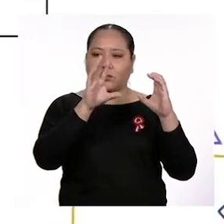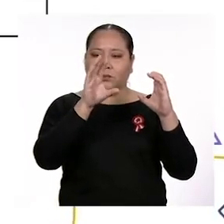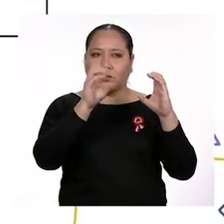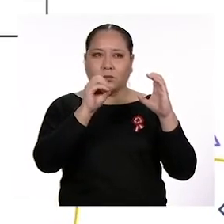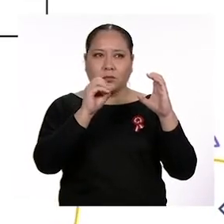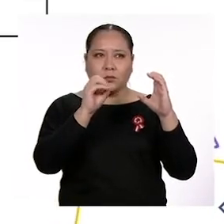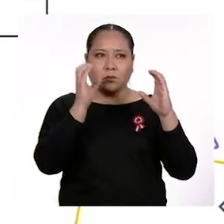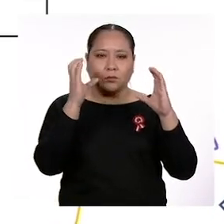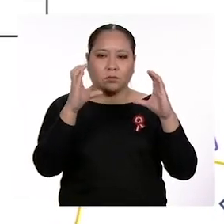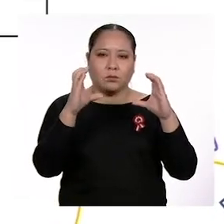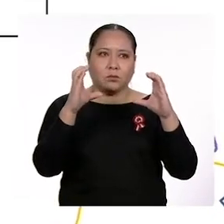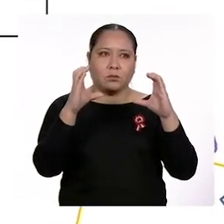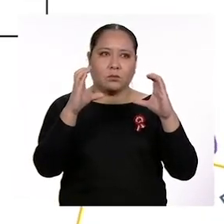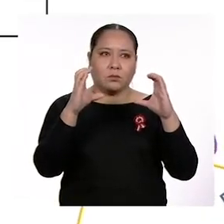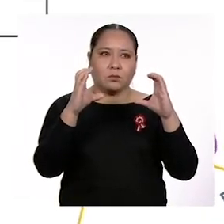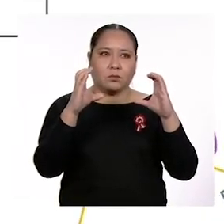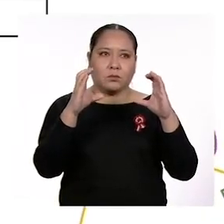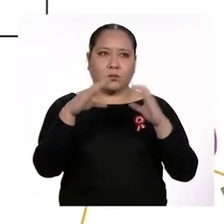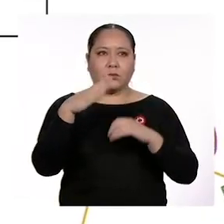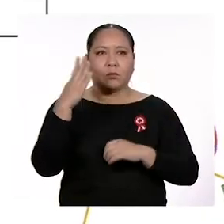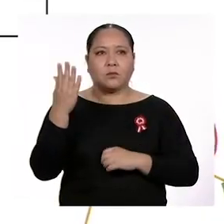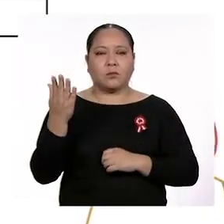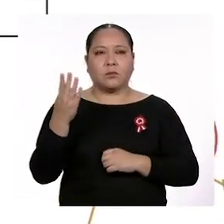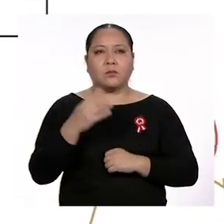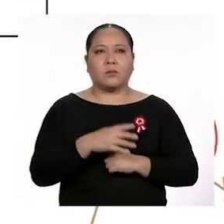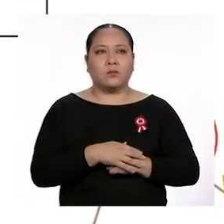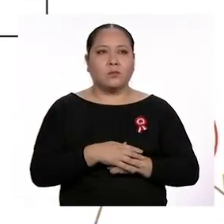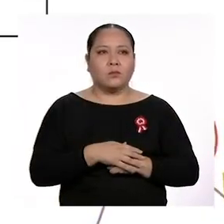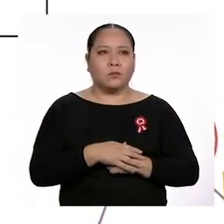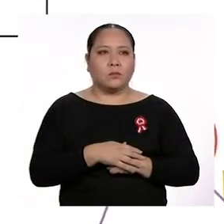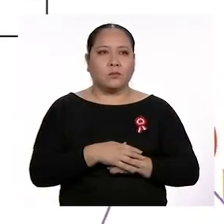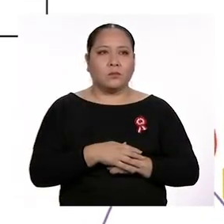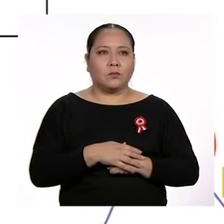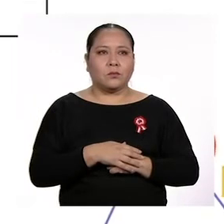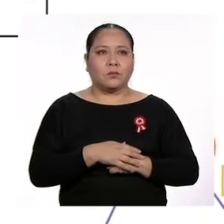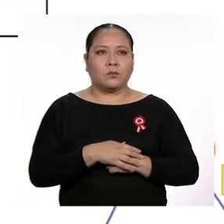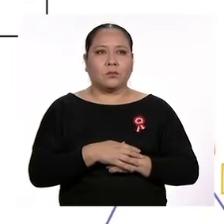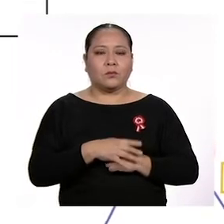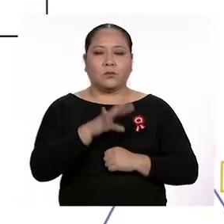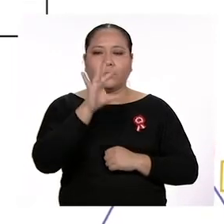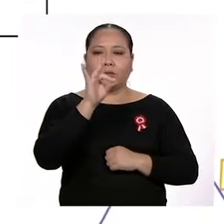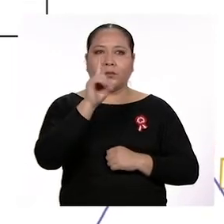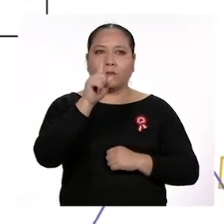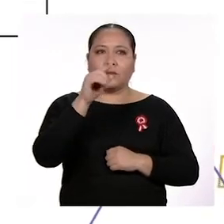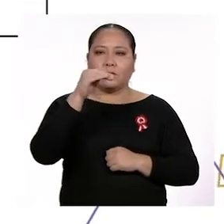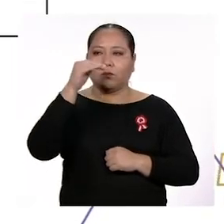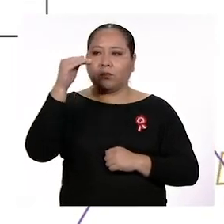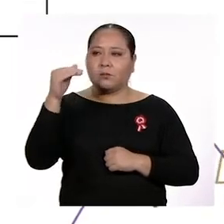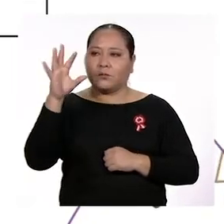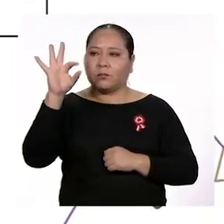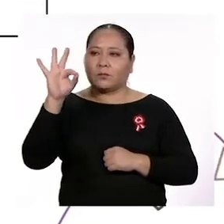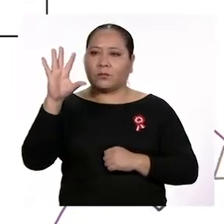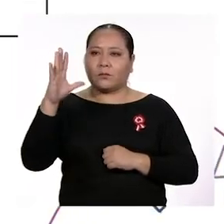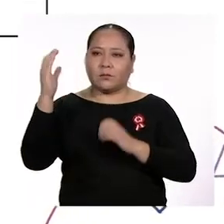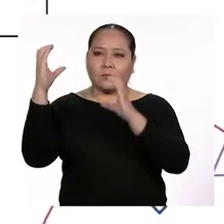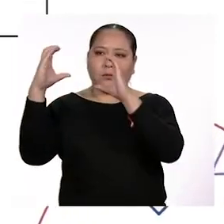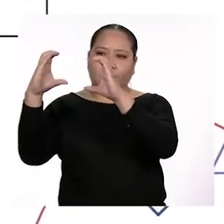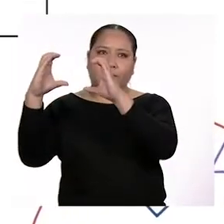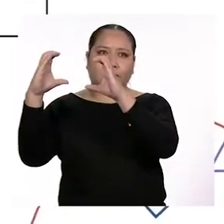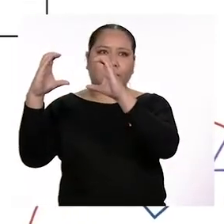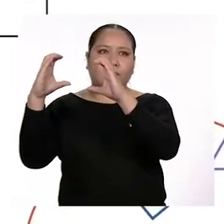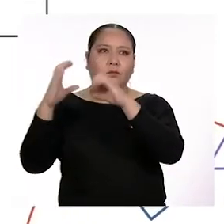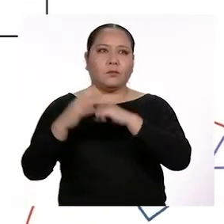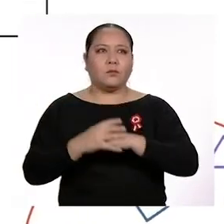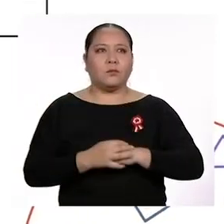es el extremo opuesto, mientras que la presión diastólica va desde 81 hasta 95. En